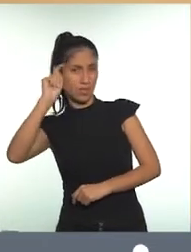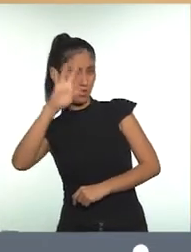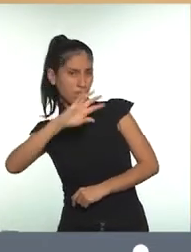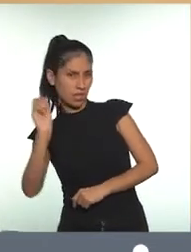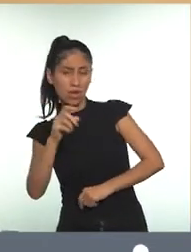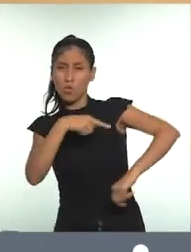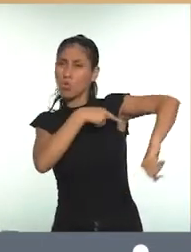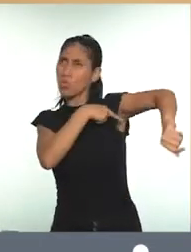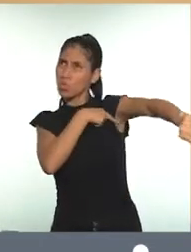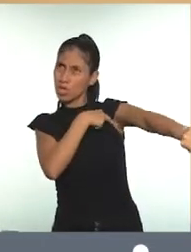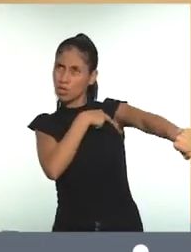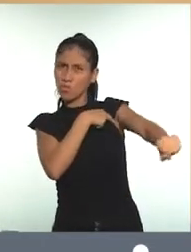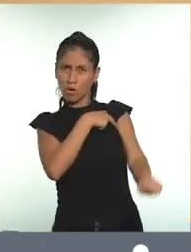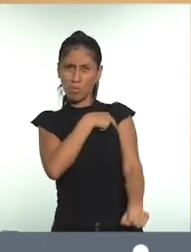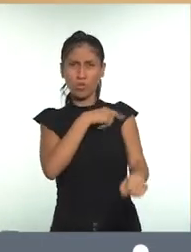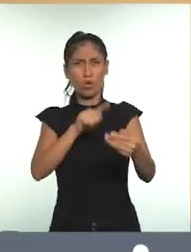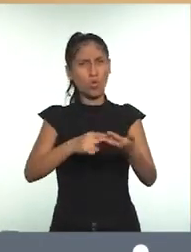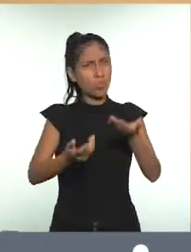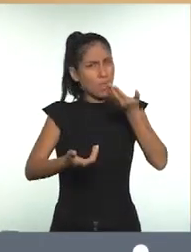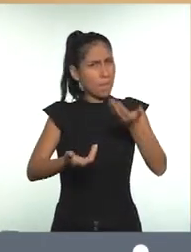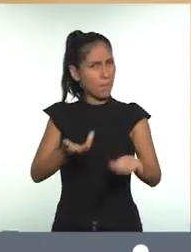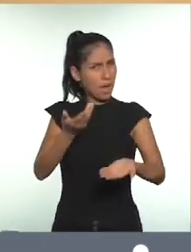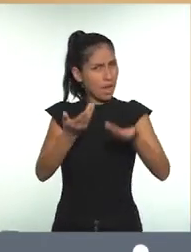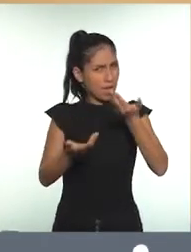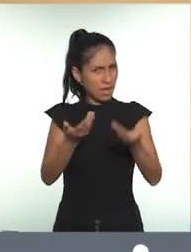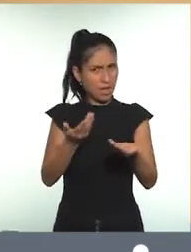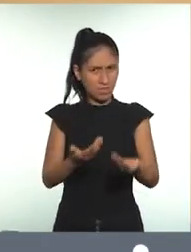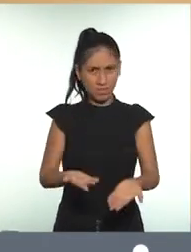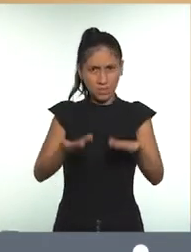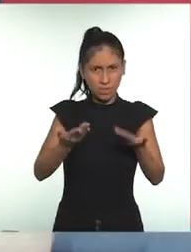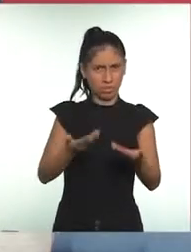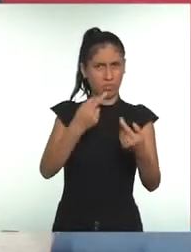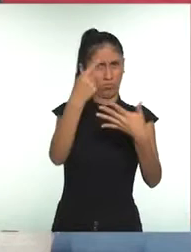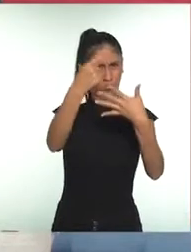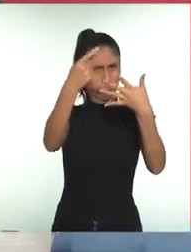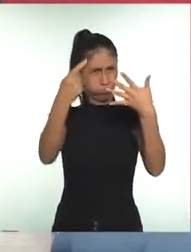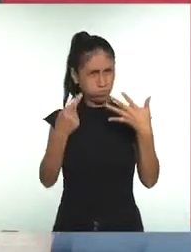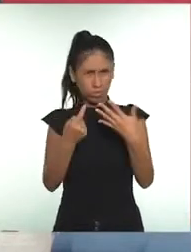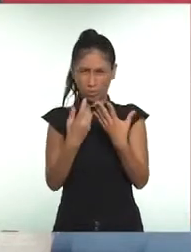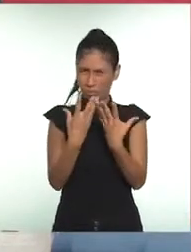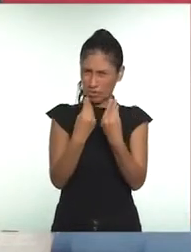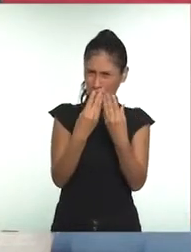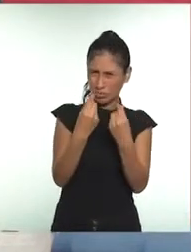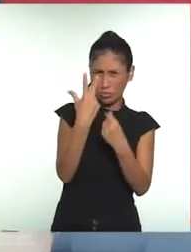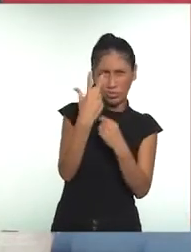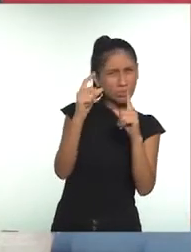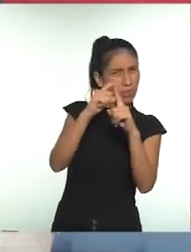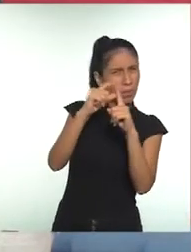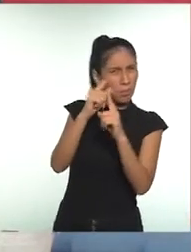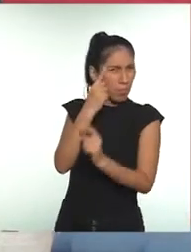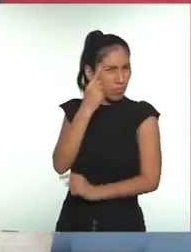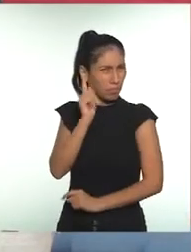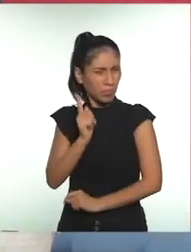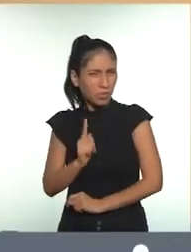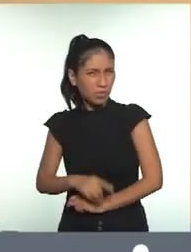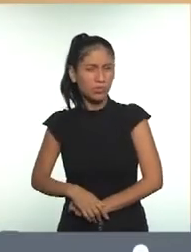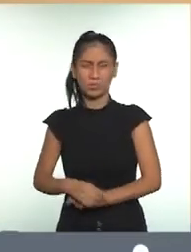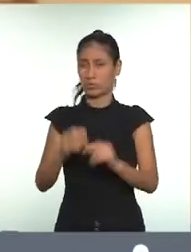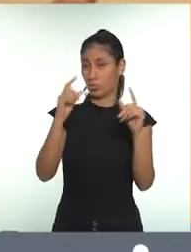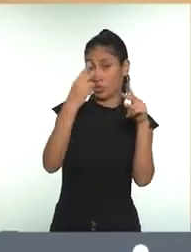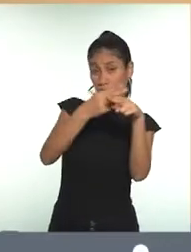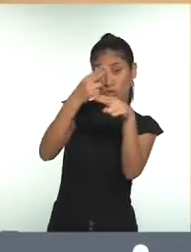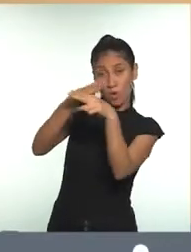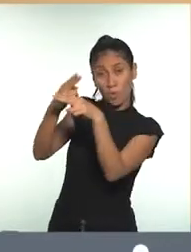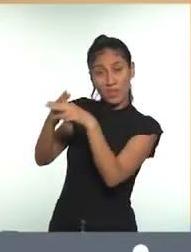digital, un pulsioxímetro y un tensiómetro. Has dicho como 3 palabras que no conozco.